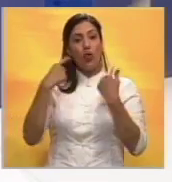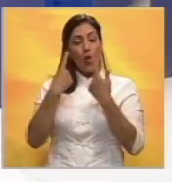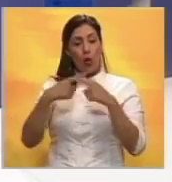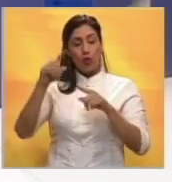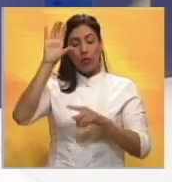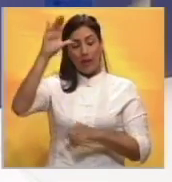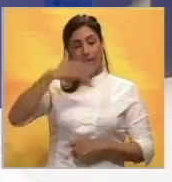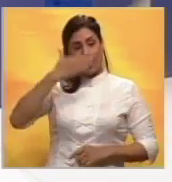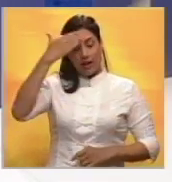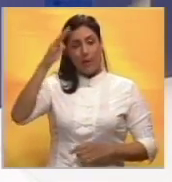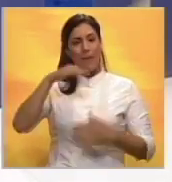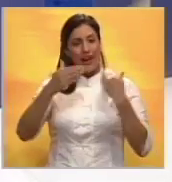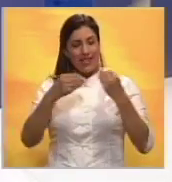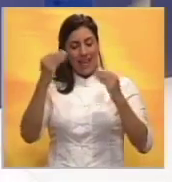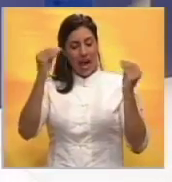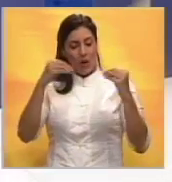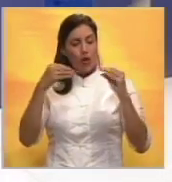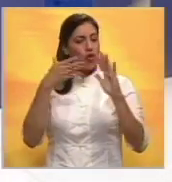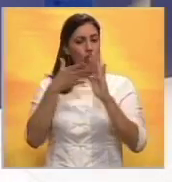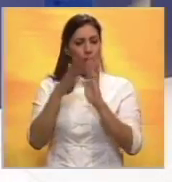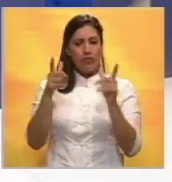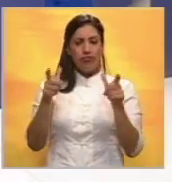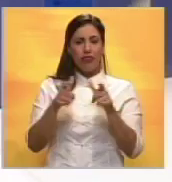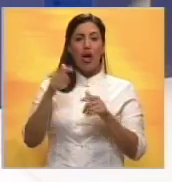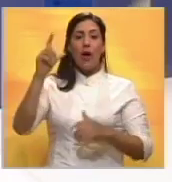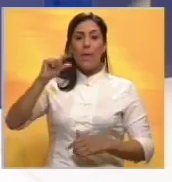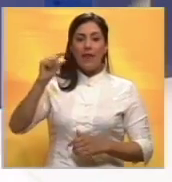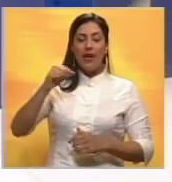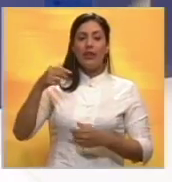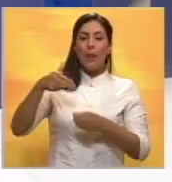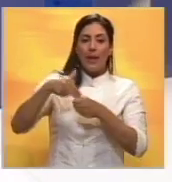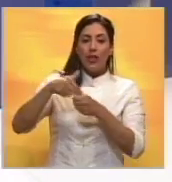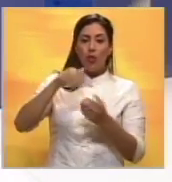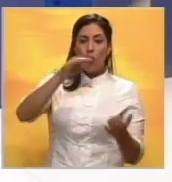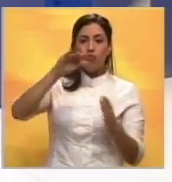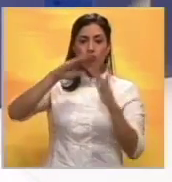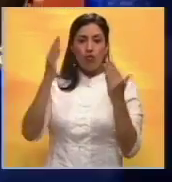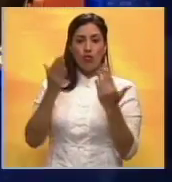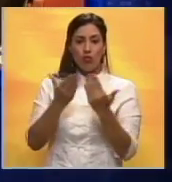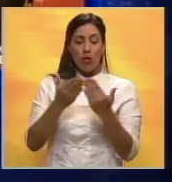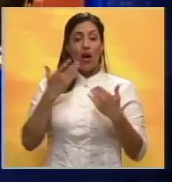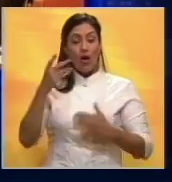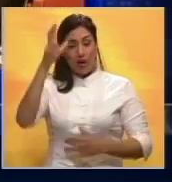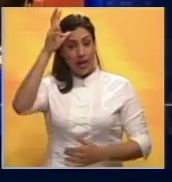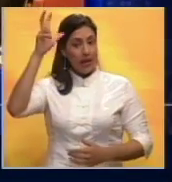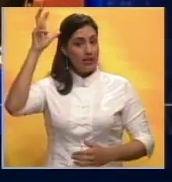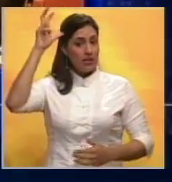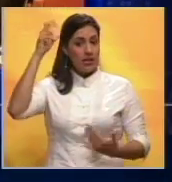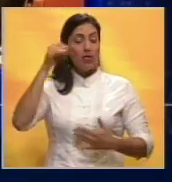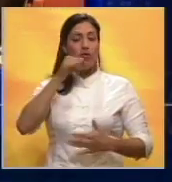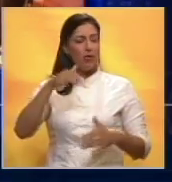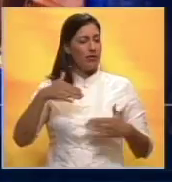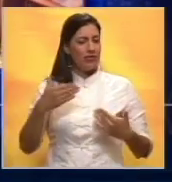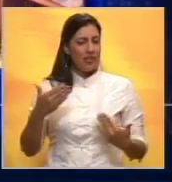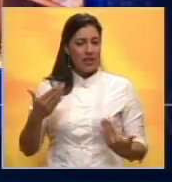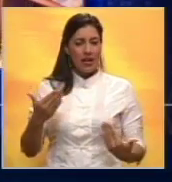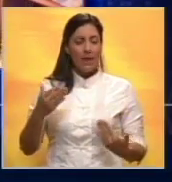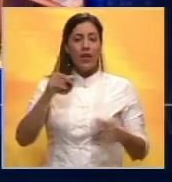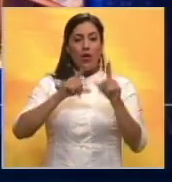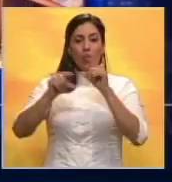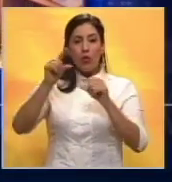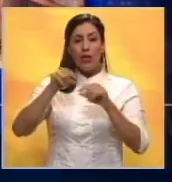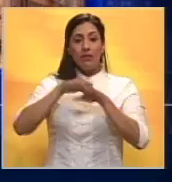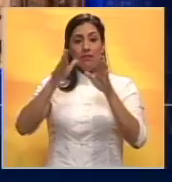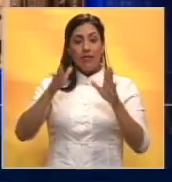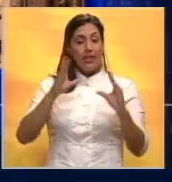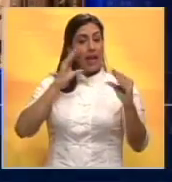Saudita para revisar el cumplimiento del acuerdo de disminución de la oferta de crudo en el mercado mundial la cancillería informó a través de Twitter que